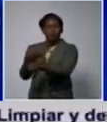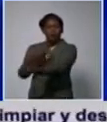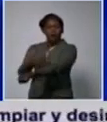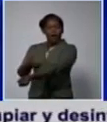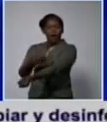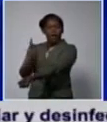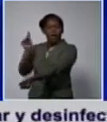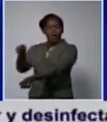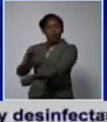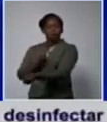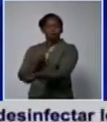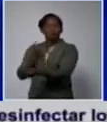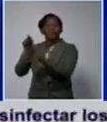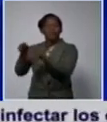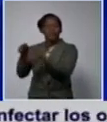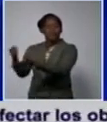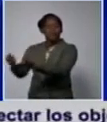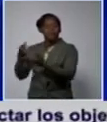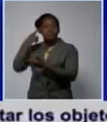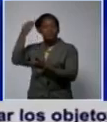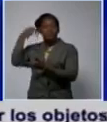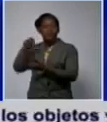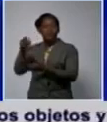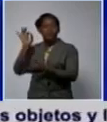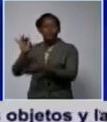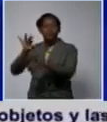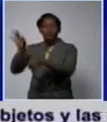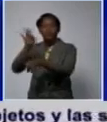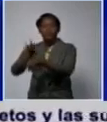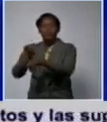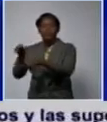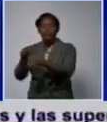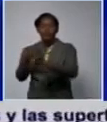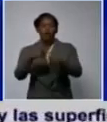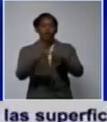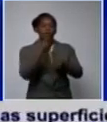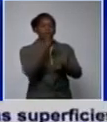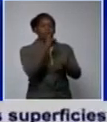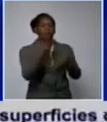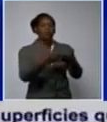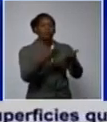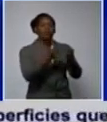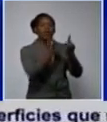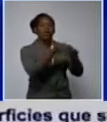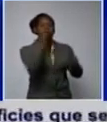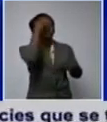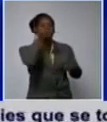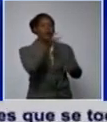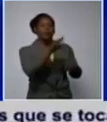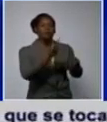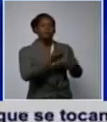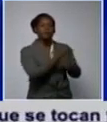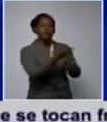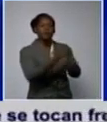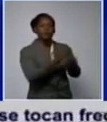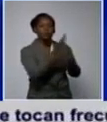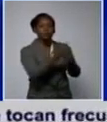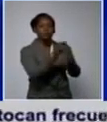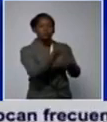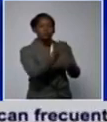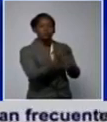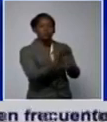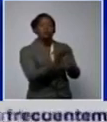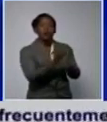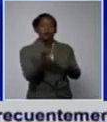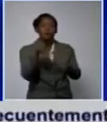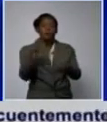de SUMA, que es el que permite el diagnóstico de dengue en nuestro país. Es lo que está establecido. Y que se hace además